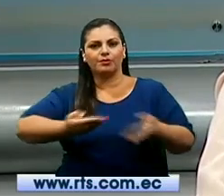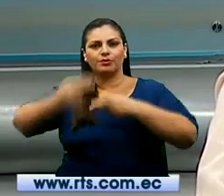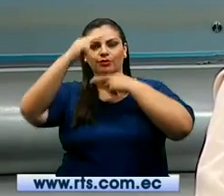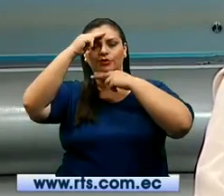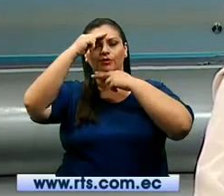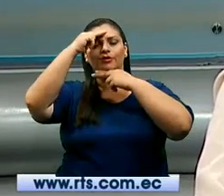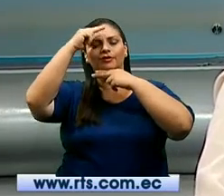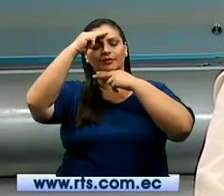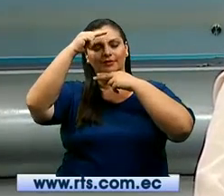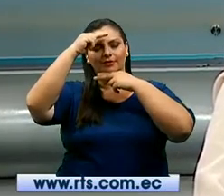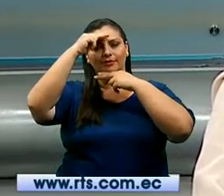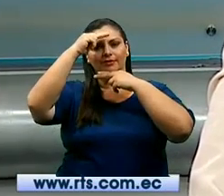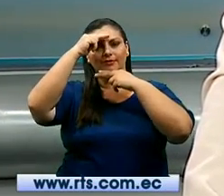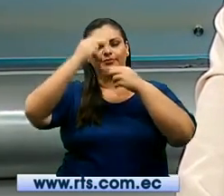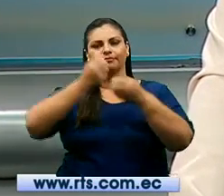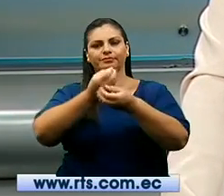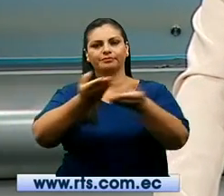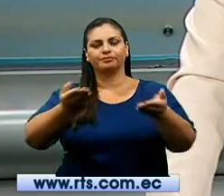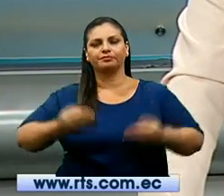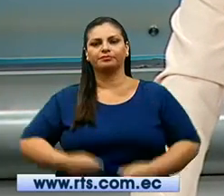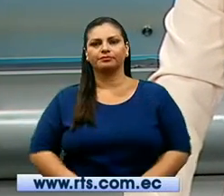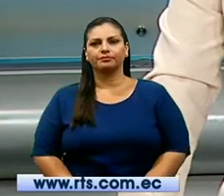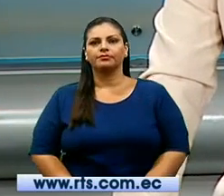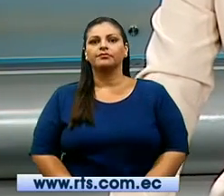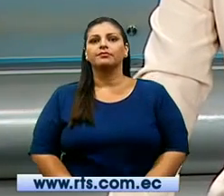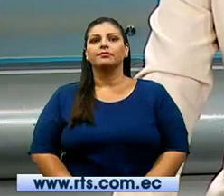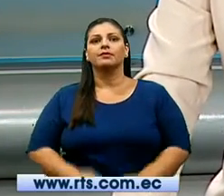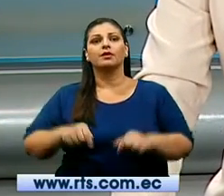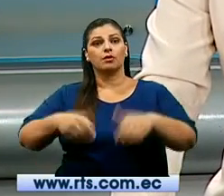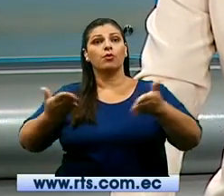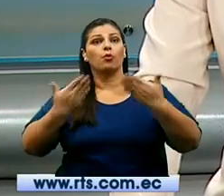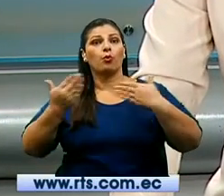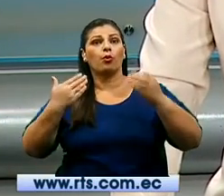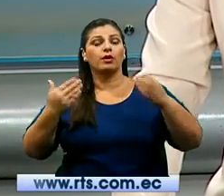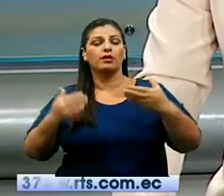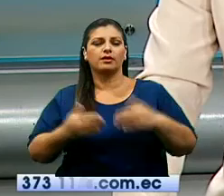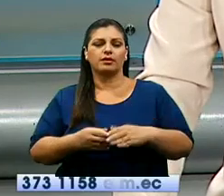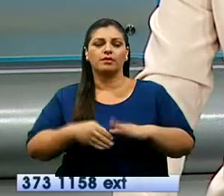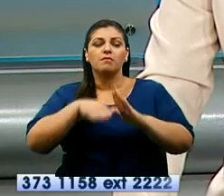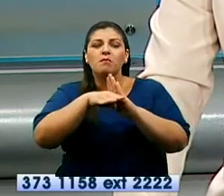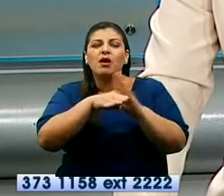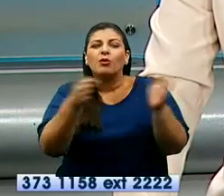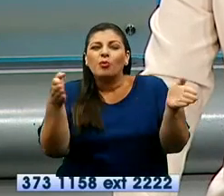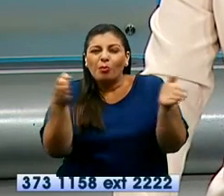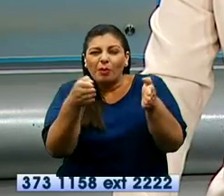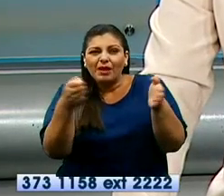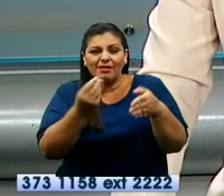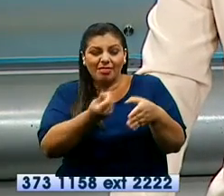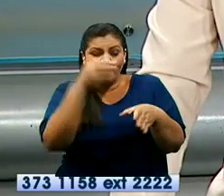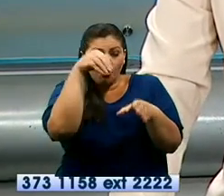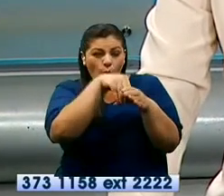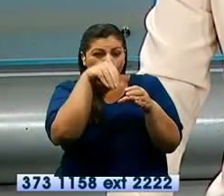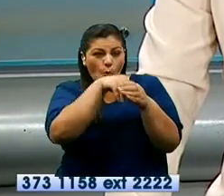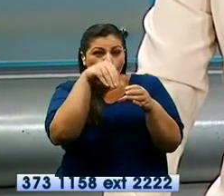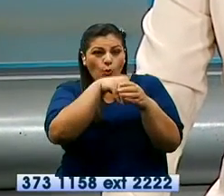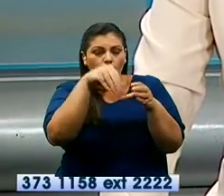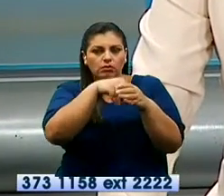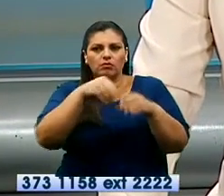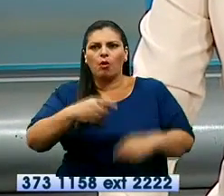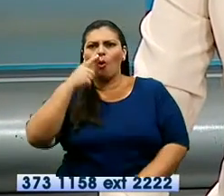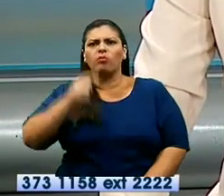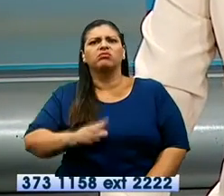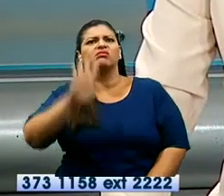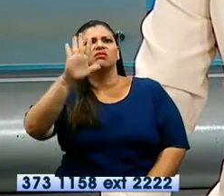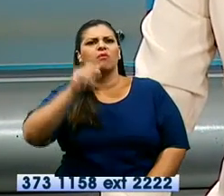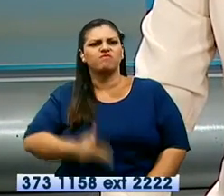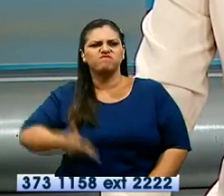Estelares. Cinco hombres armados asaltaron una cooperativa de ahorro ubicada en el centro de Guayaquil. La policía se encuentra tras la